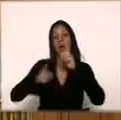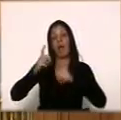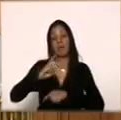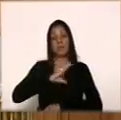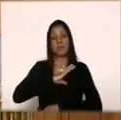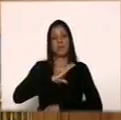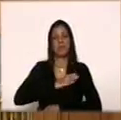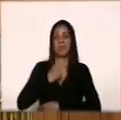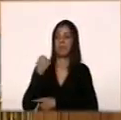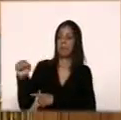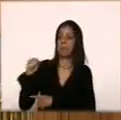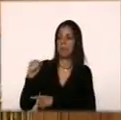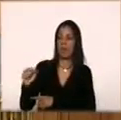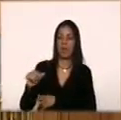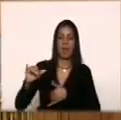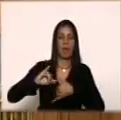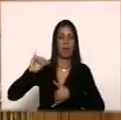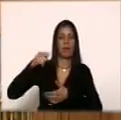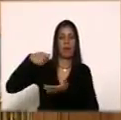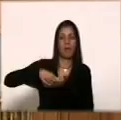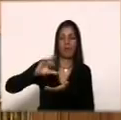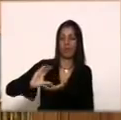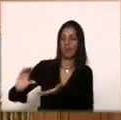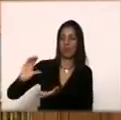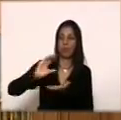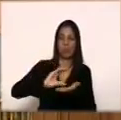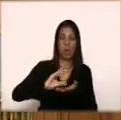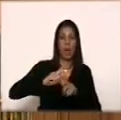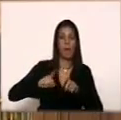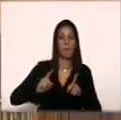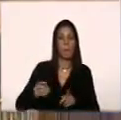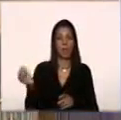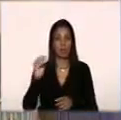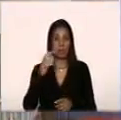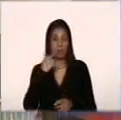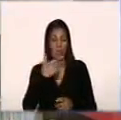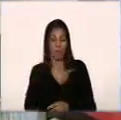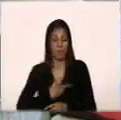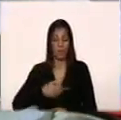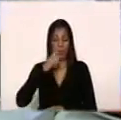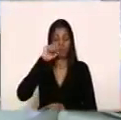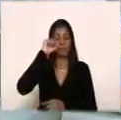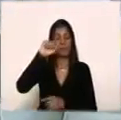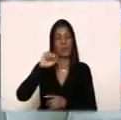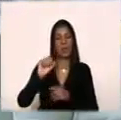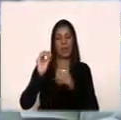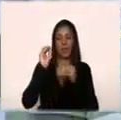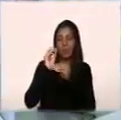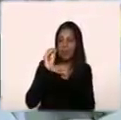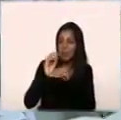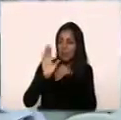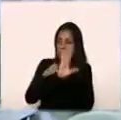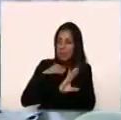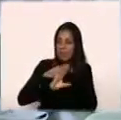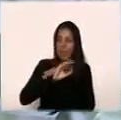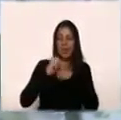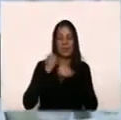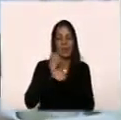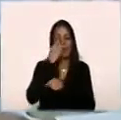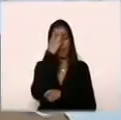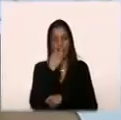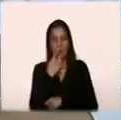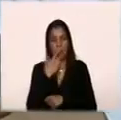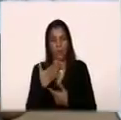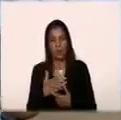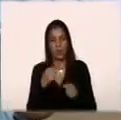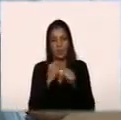negado a los incrementos salariales. Pero cuando el presidente Maduro, protegiendo el ingreso de la clase obrera, protegiendo la calidad de